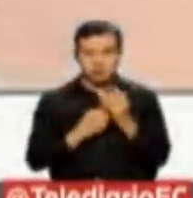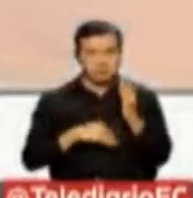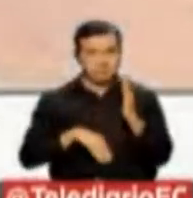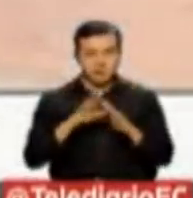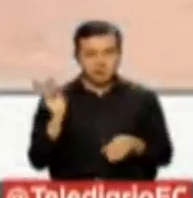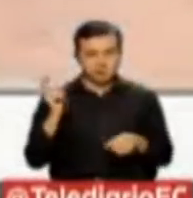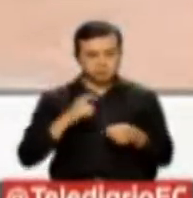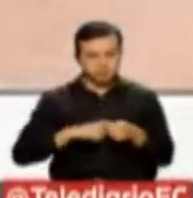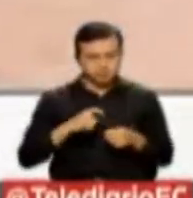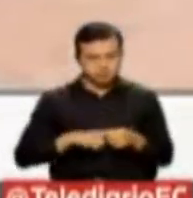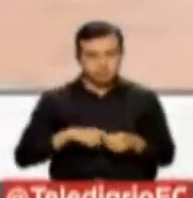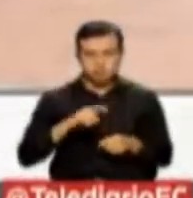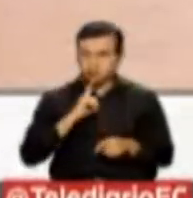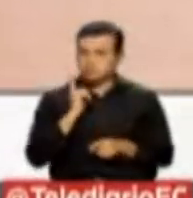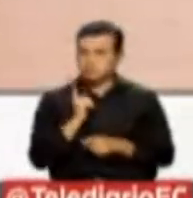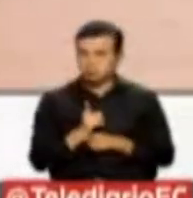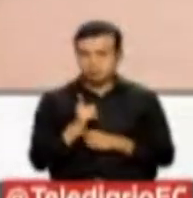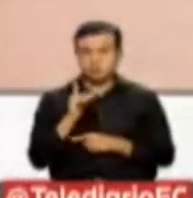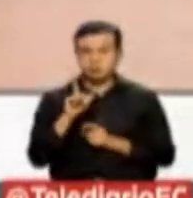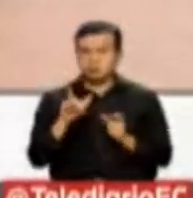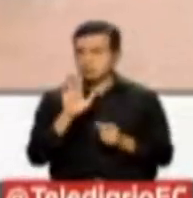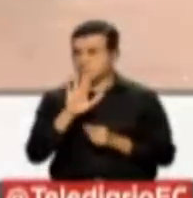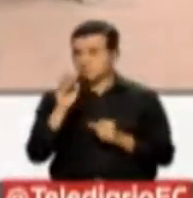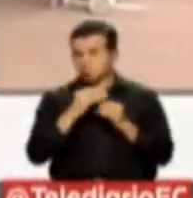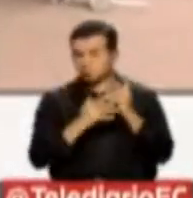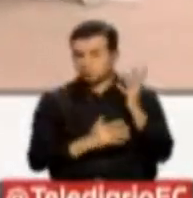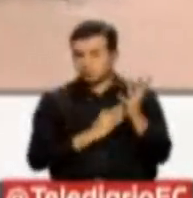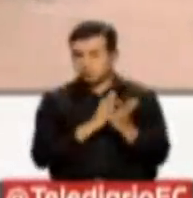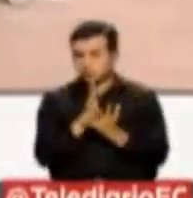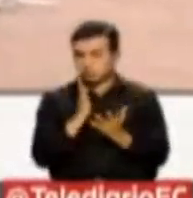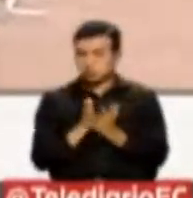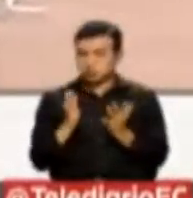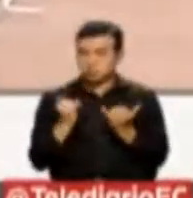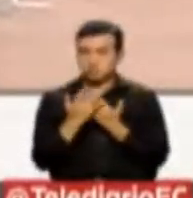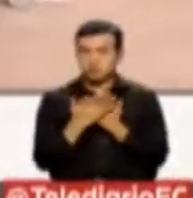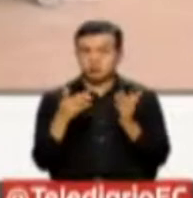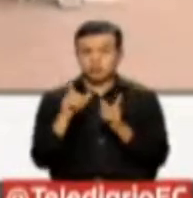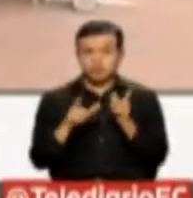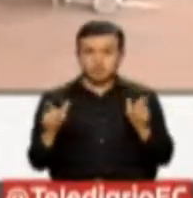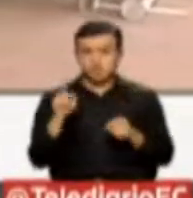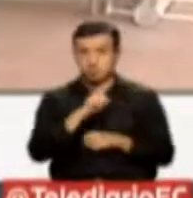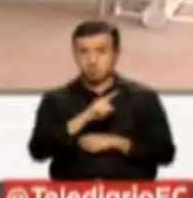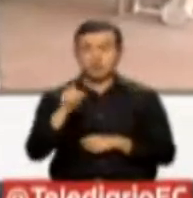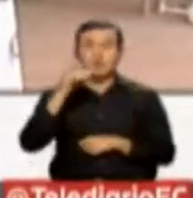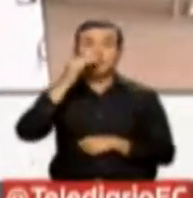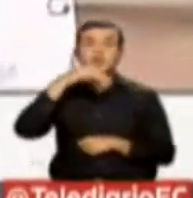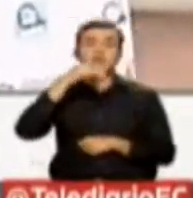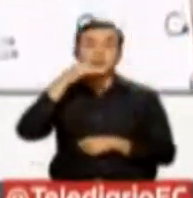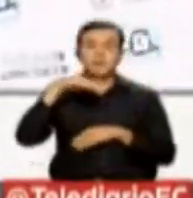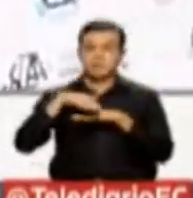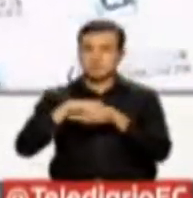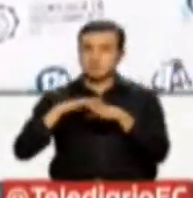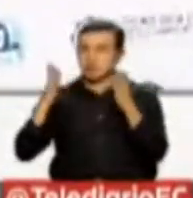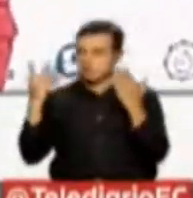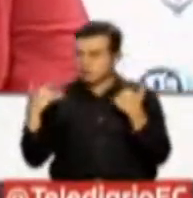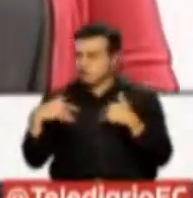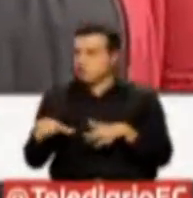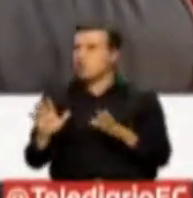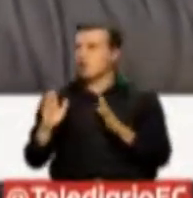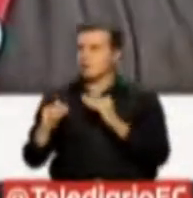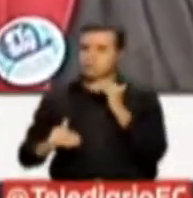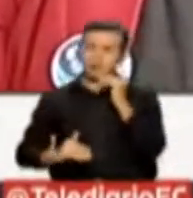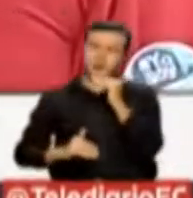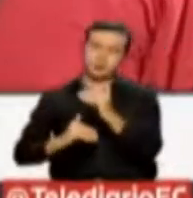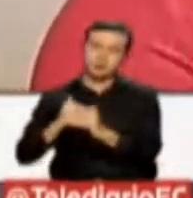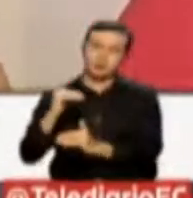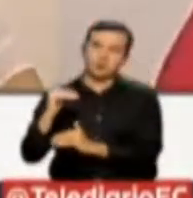y tenemos pues justamente más opciones para todos. En este momento las personas que ya rindieron el examen ser bachiller están en un